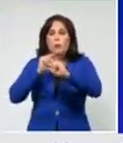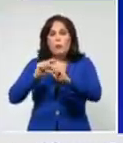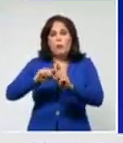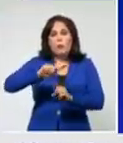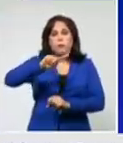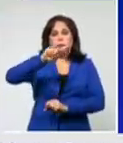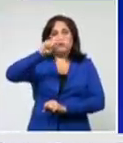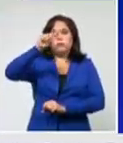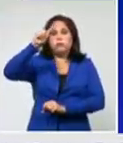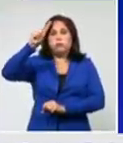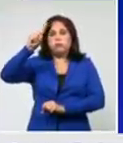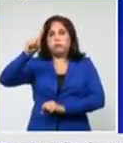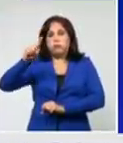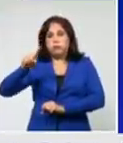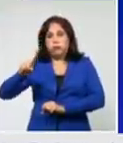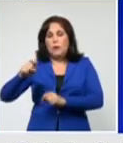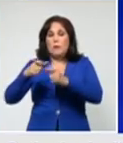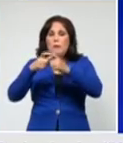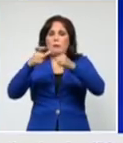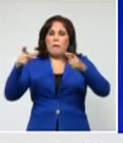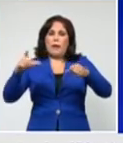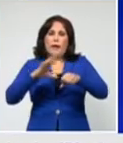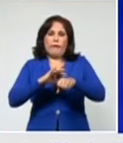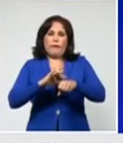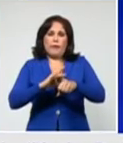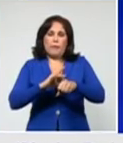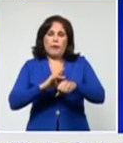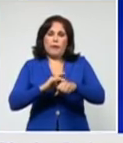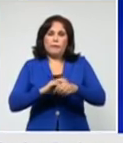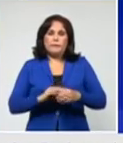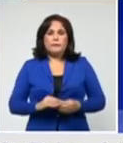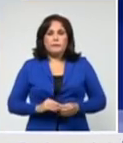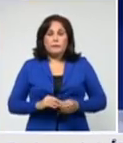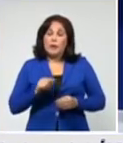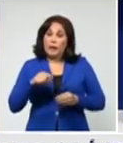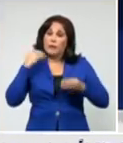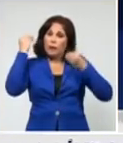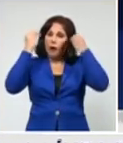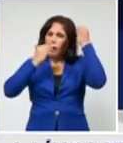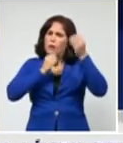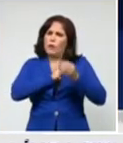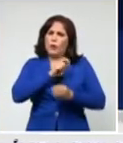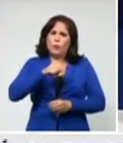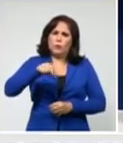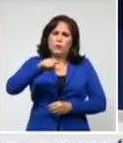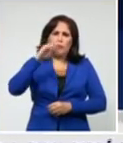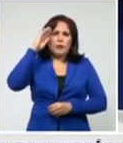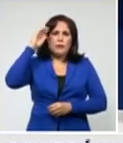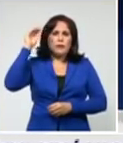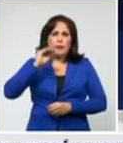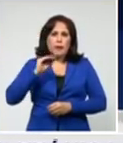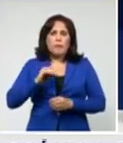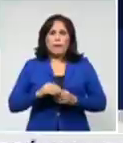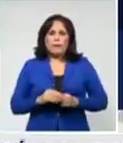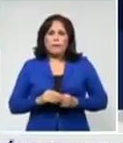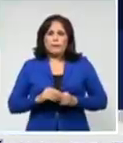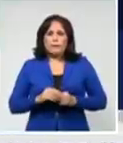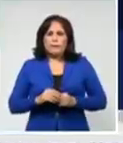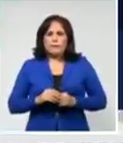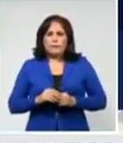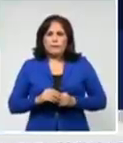casos. Bueno, hasta aquí está este análisis del país. Ya por último una